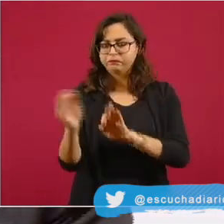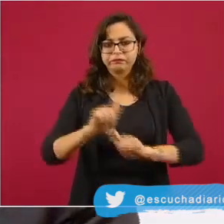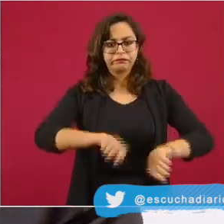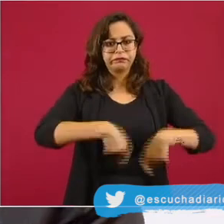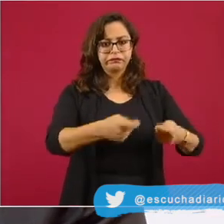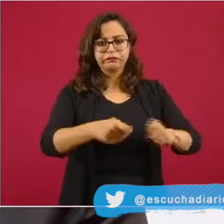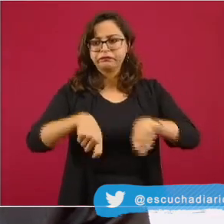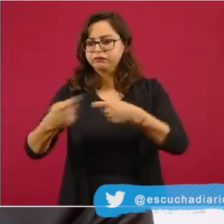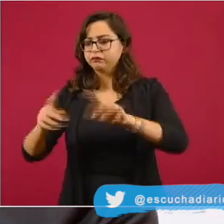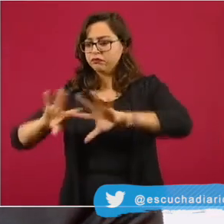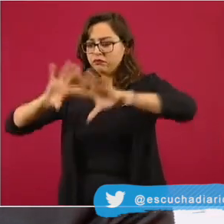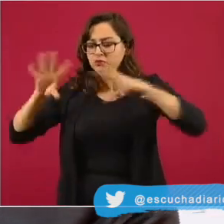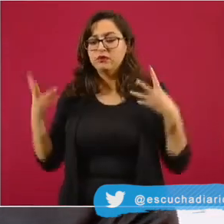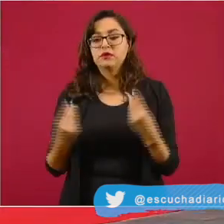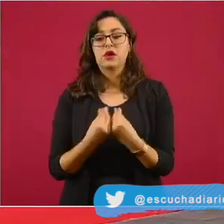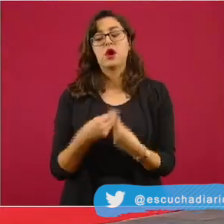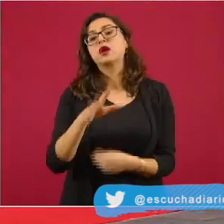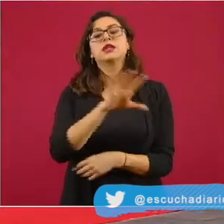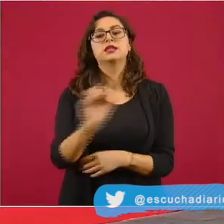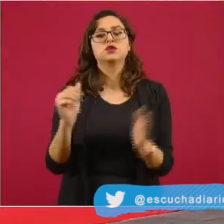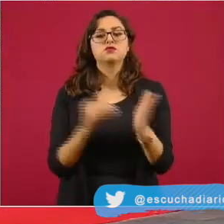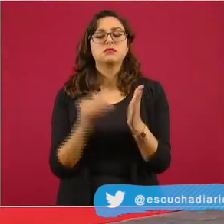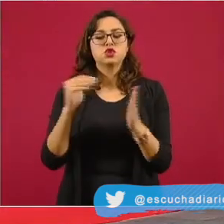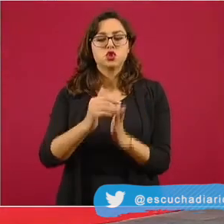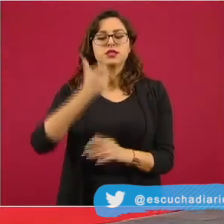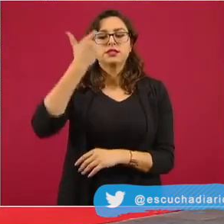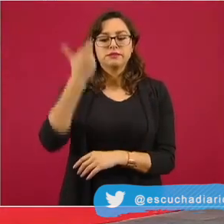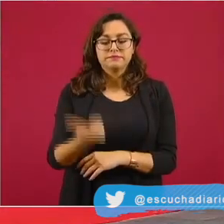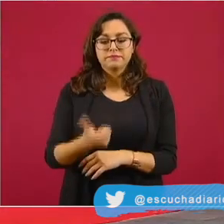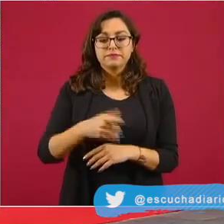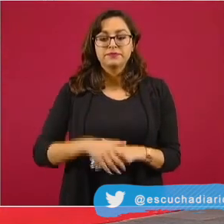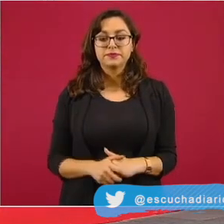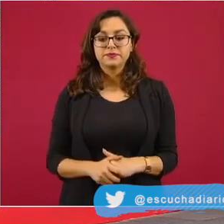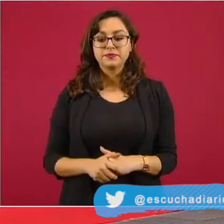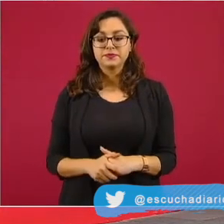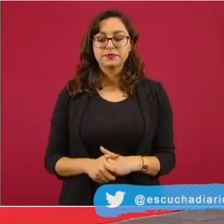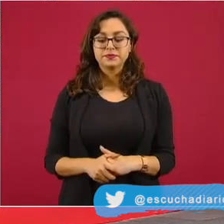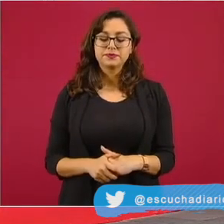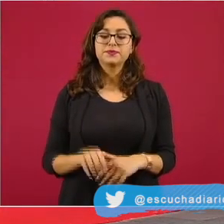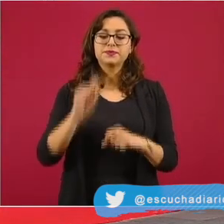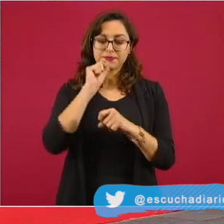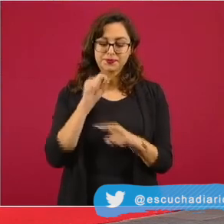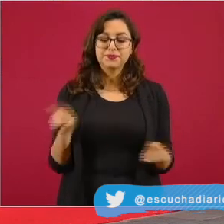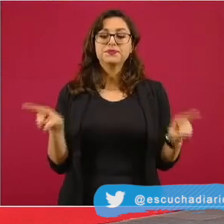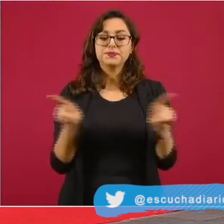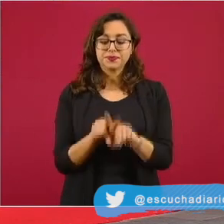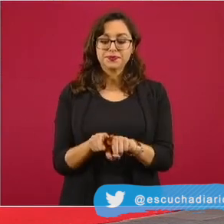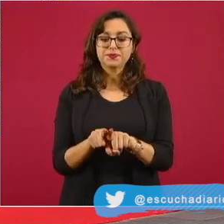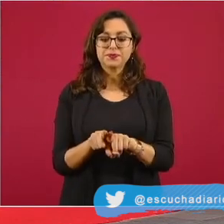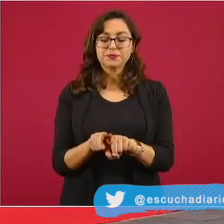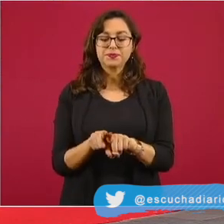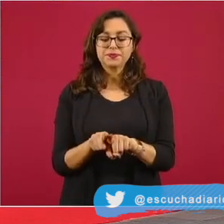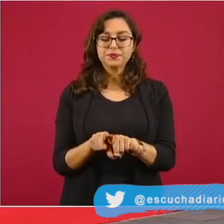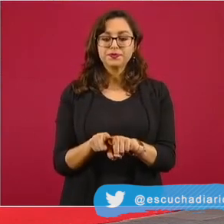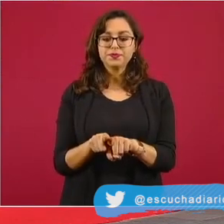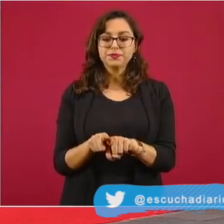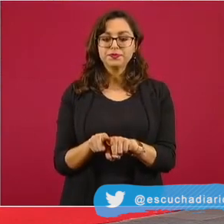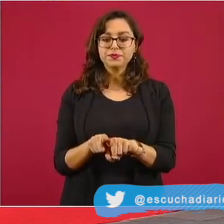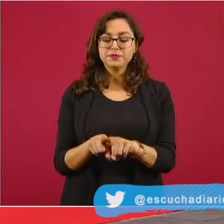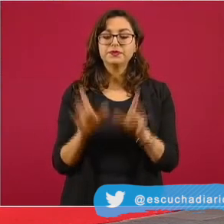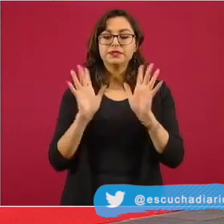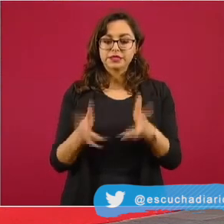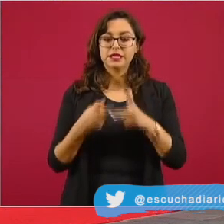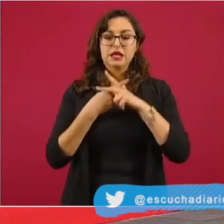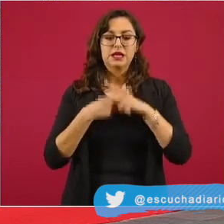por un monto global de 500 millones de pesos. También se está